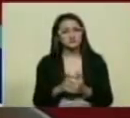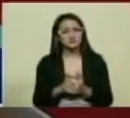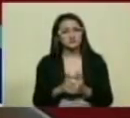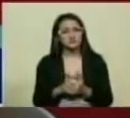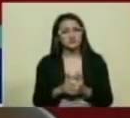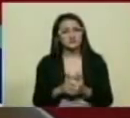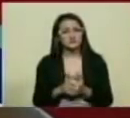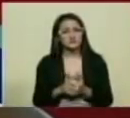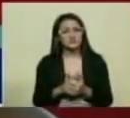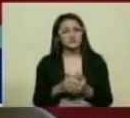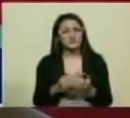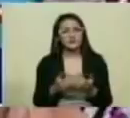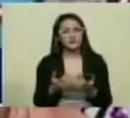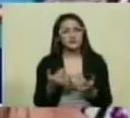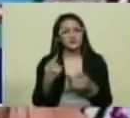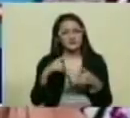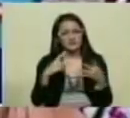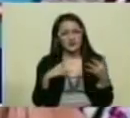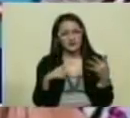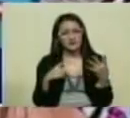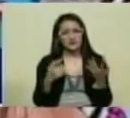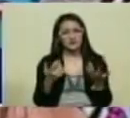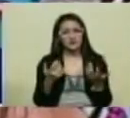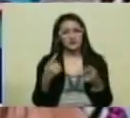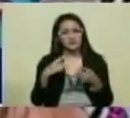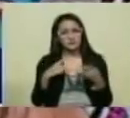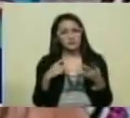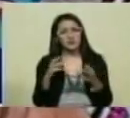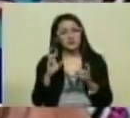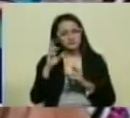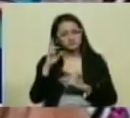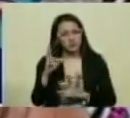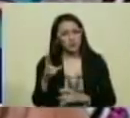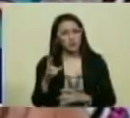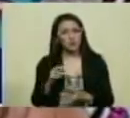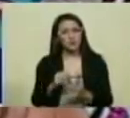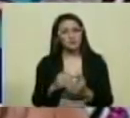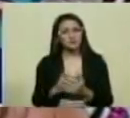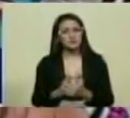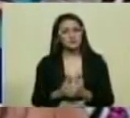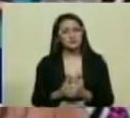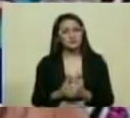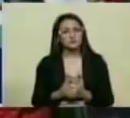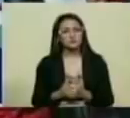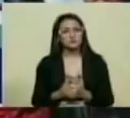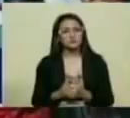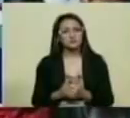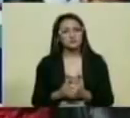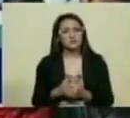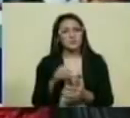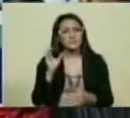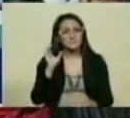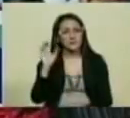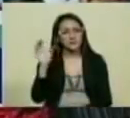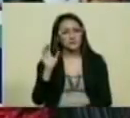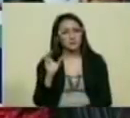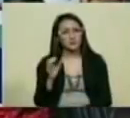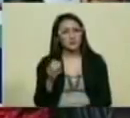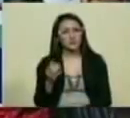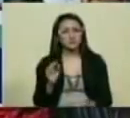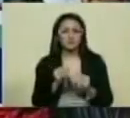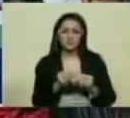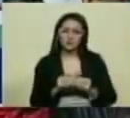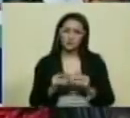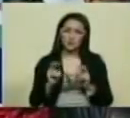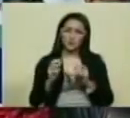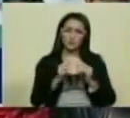de una rica sociodiversidad y que deben ser reconocidos como plenamente como patrimonio de la humanidad para restablecer un